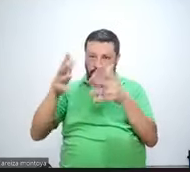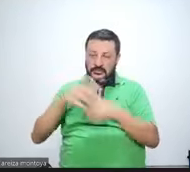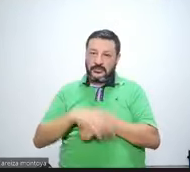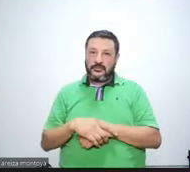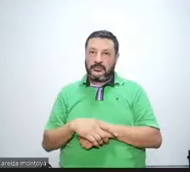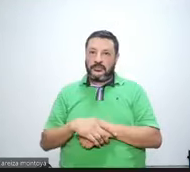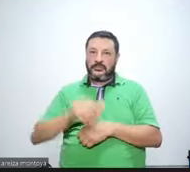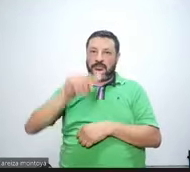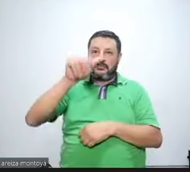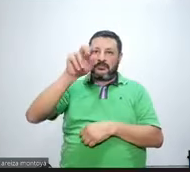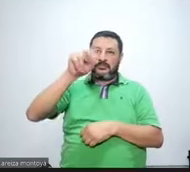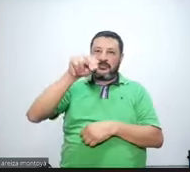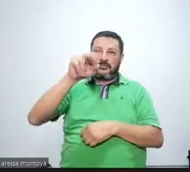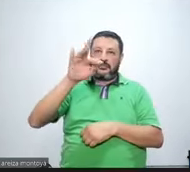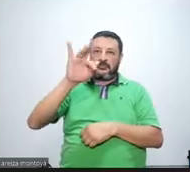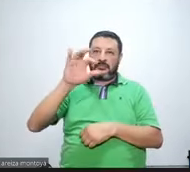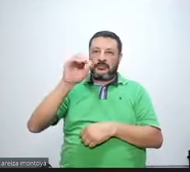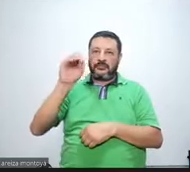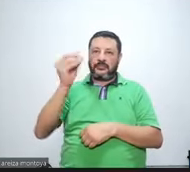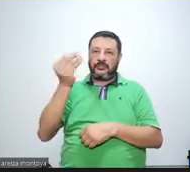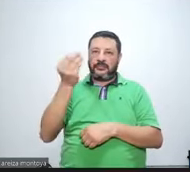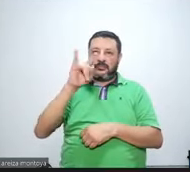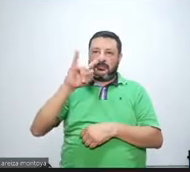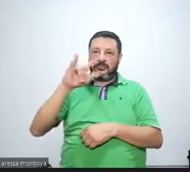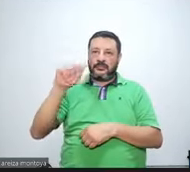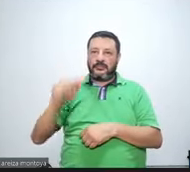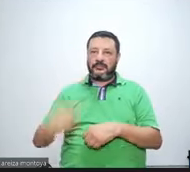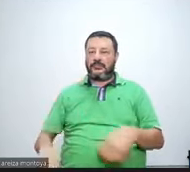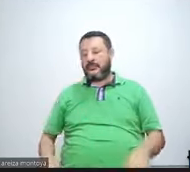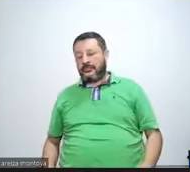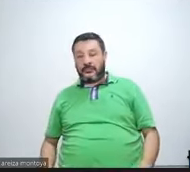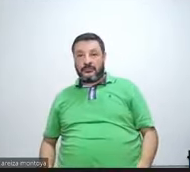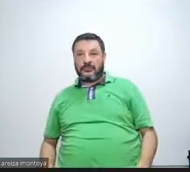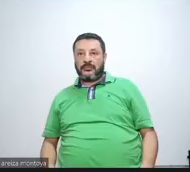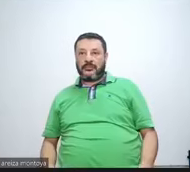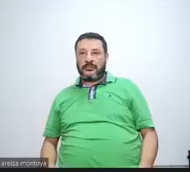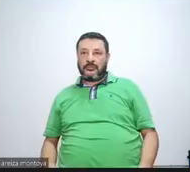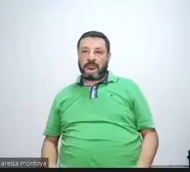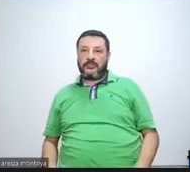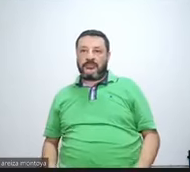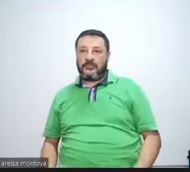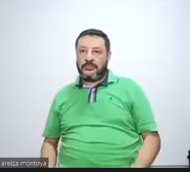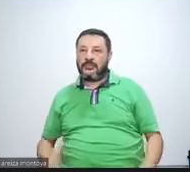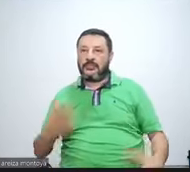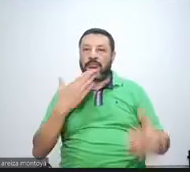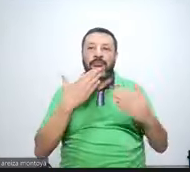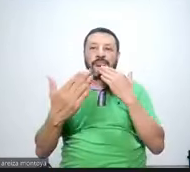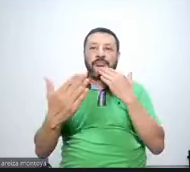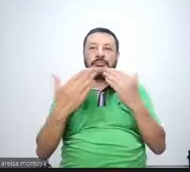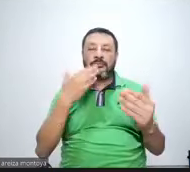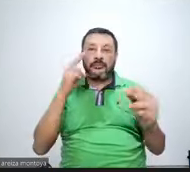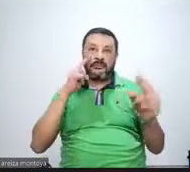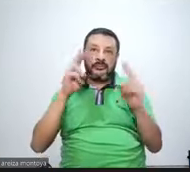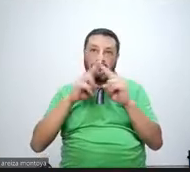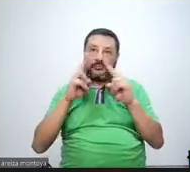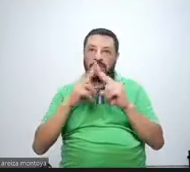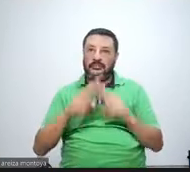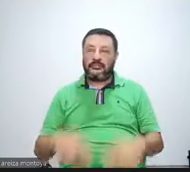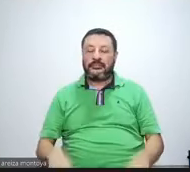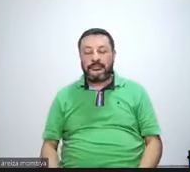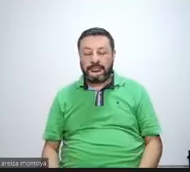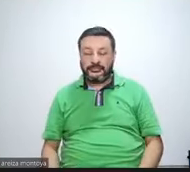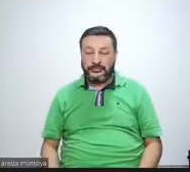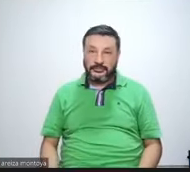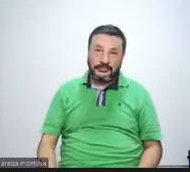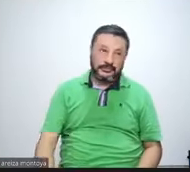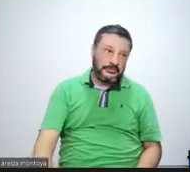muchas, sobre todo a la hora de salir a nivel internacional y eso, tener esa confianza y ese conocimiento. Ay, sí,